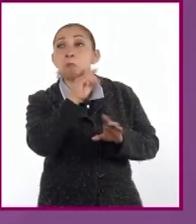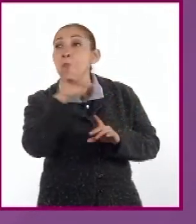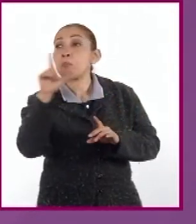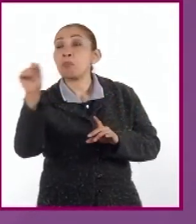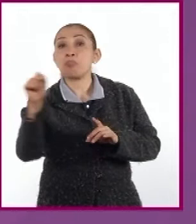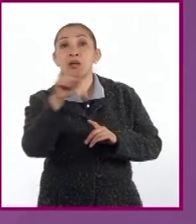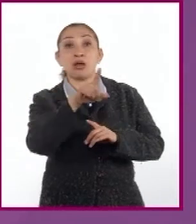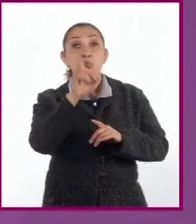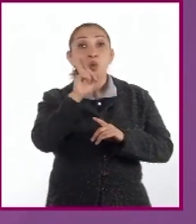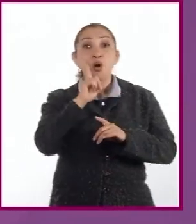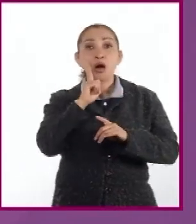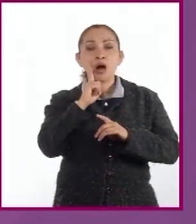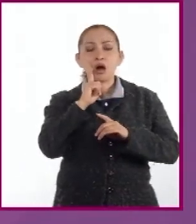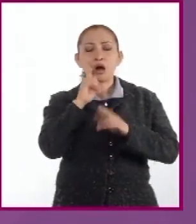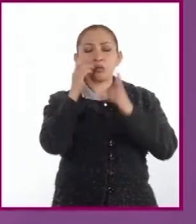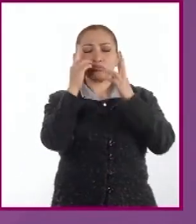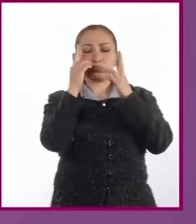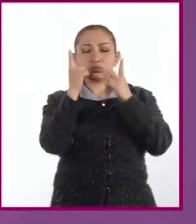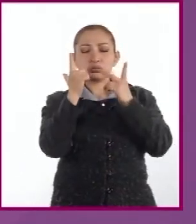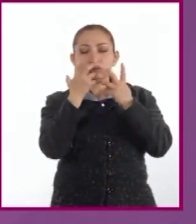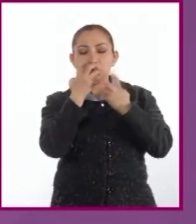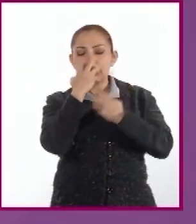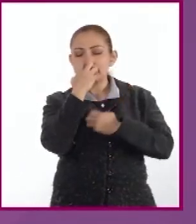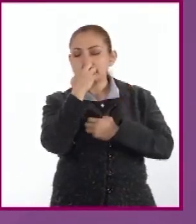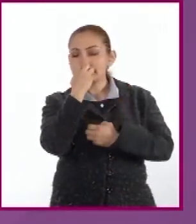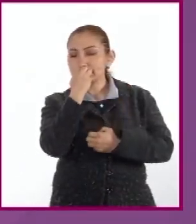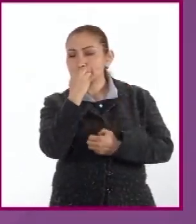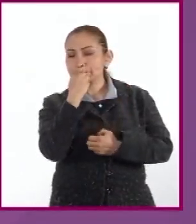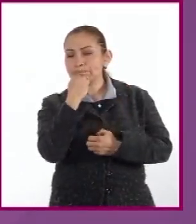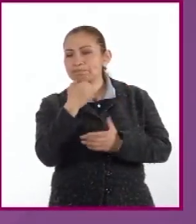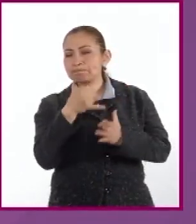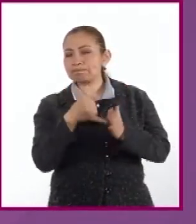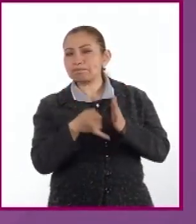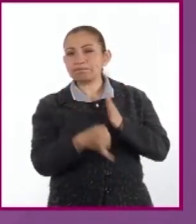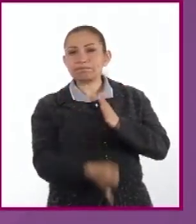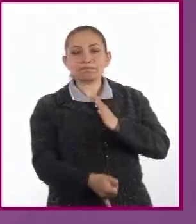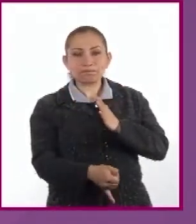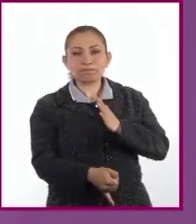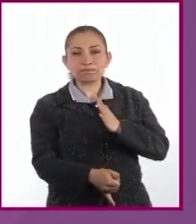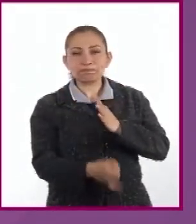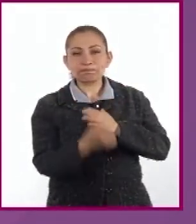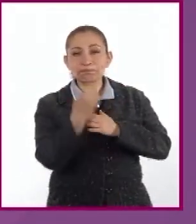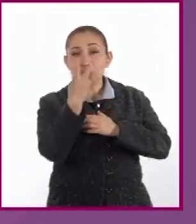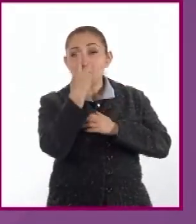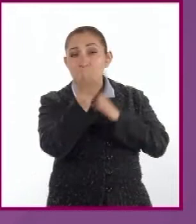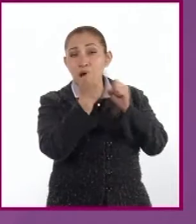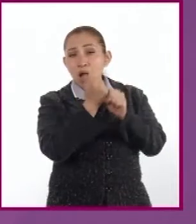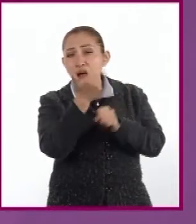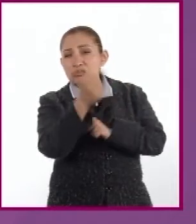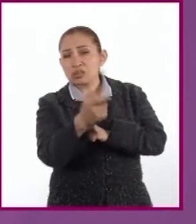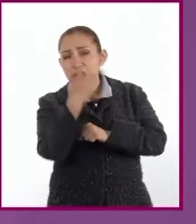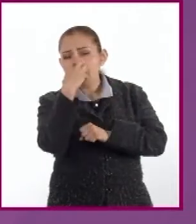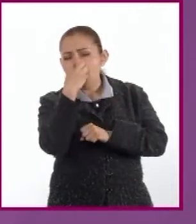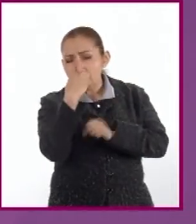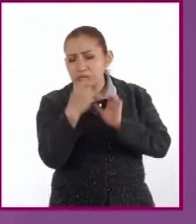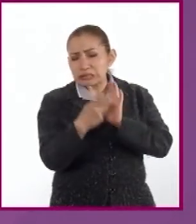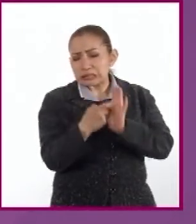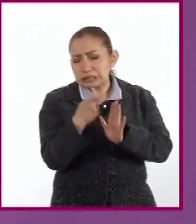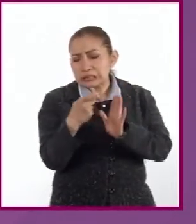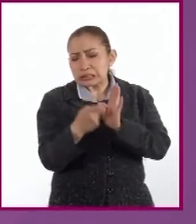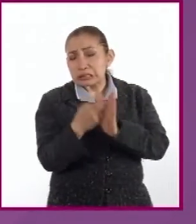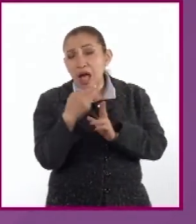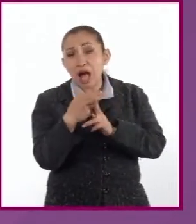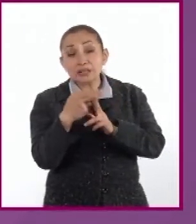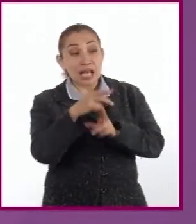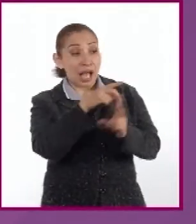quien cayó en la más profunda depresión. 2 años estuvo así, hasta que